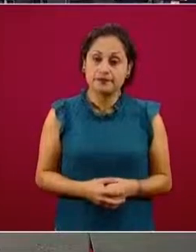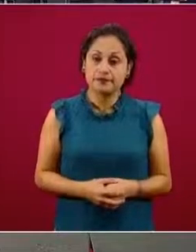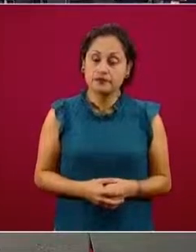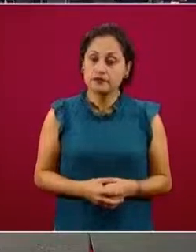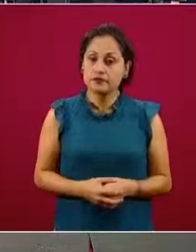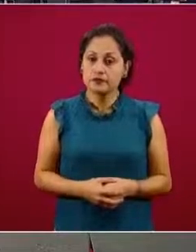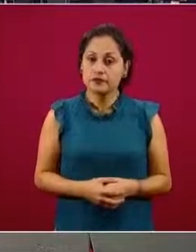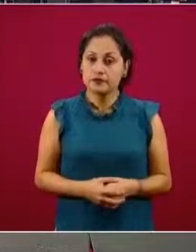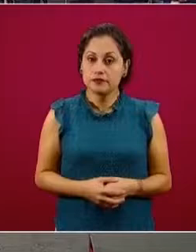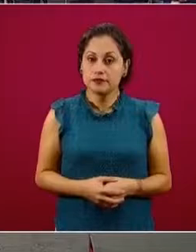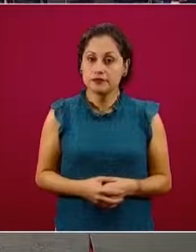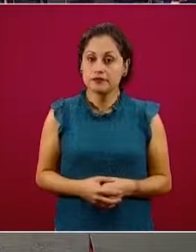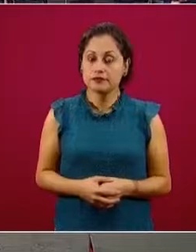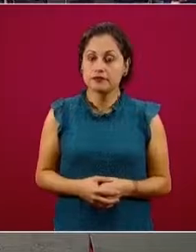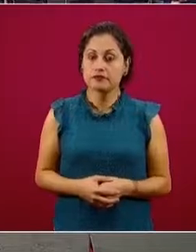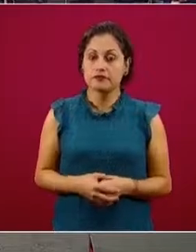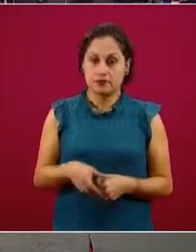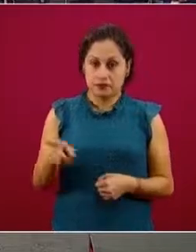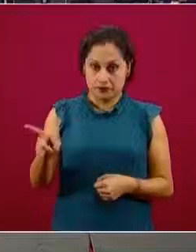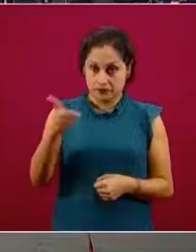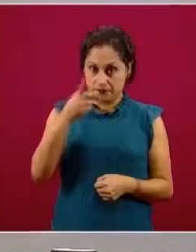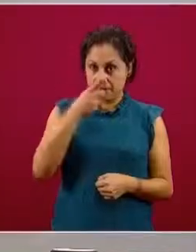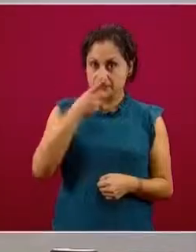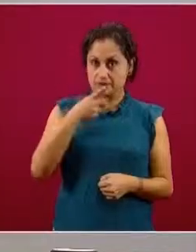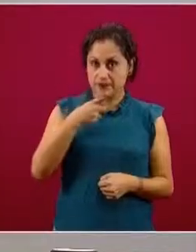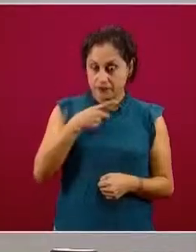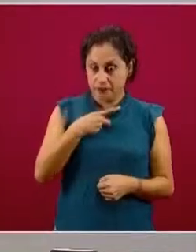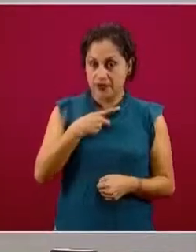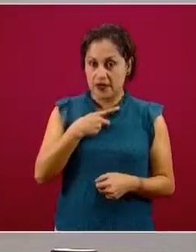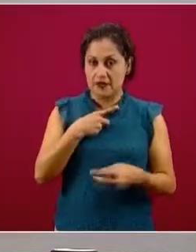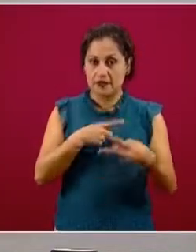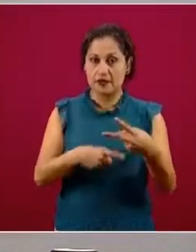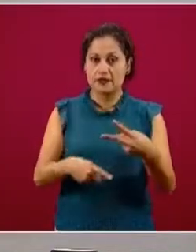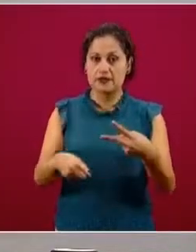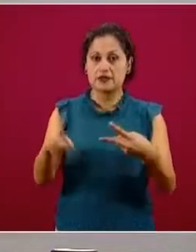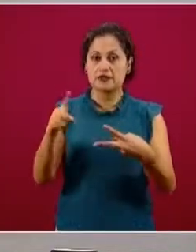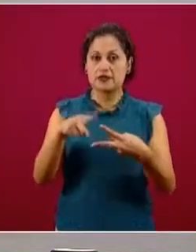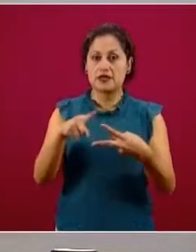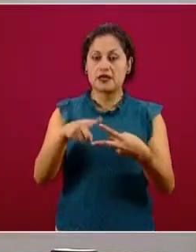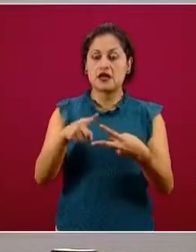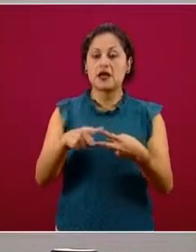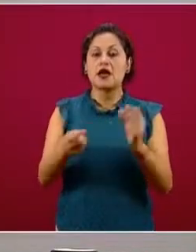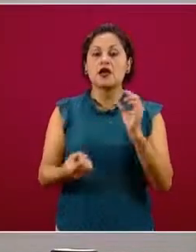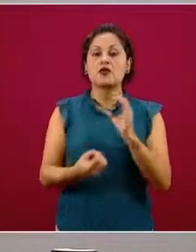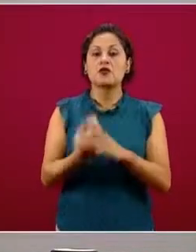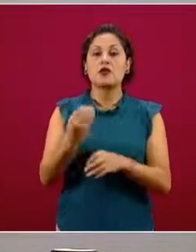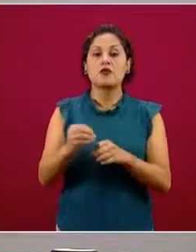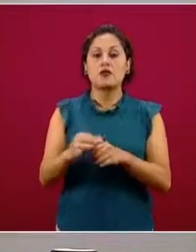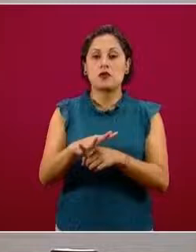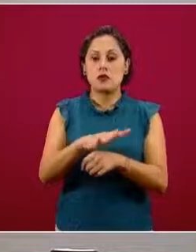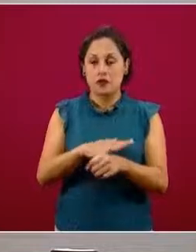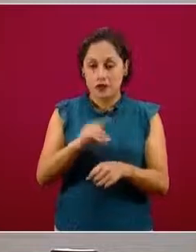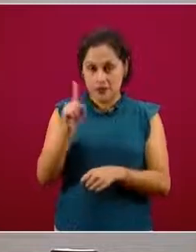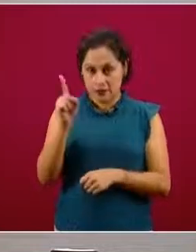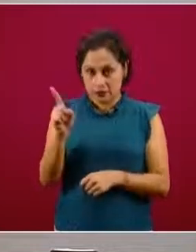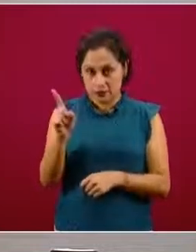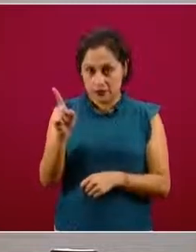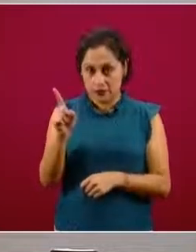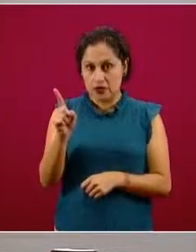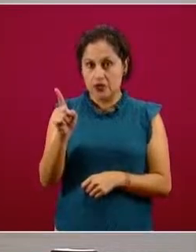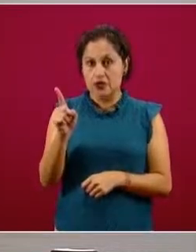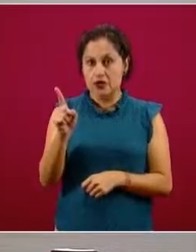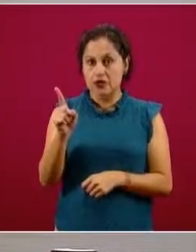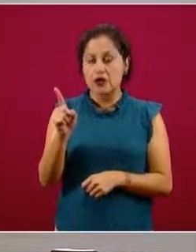Sobre lo que comenta de la variante del coronavirus, del nuevo coronavirus que podría estar dando